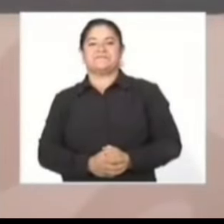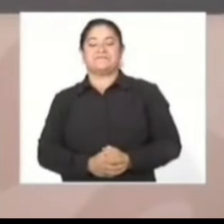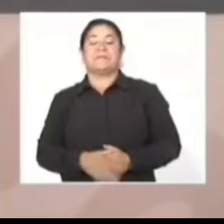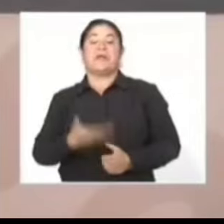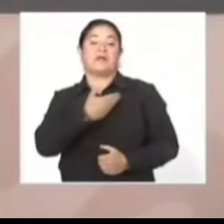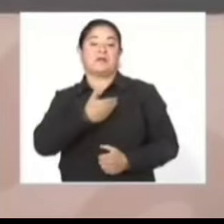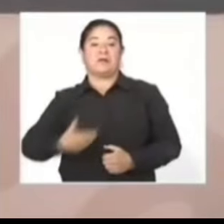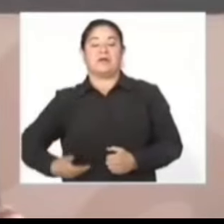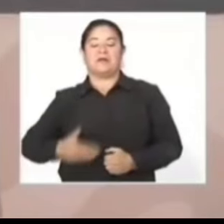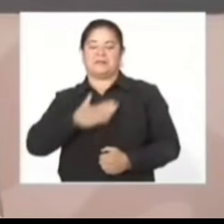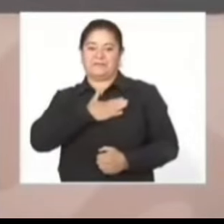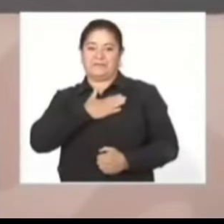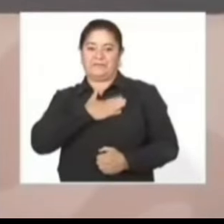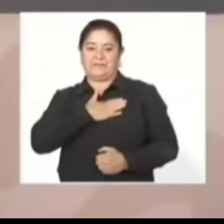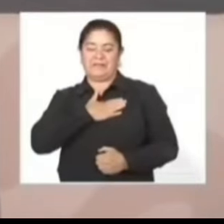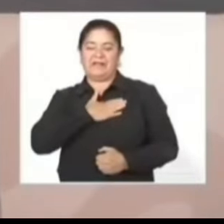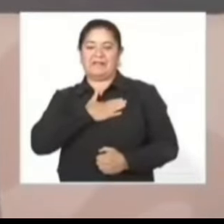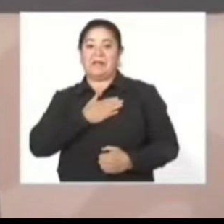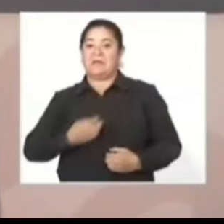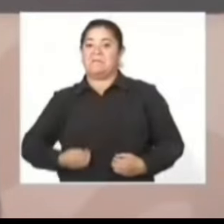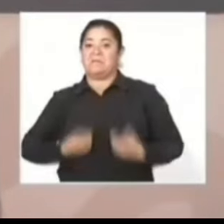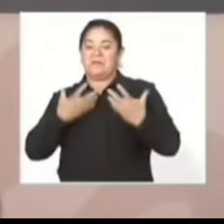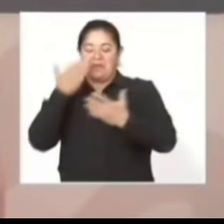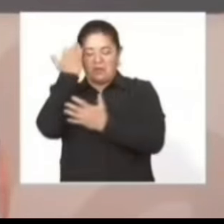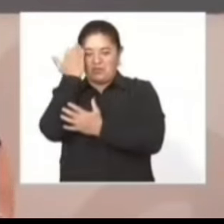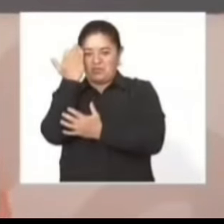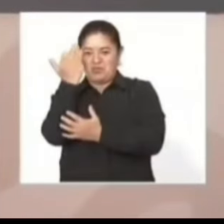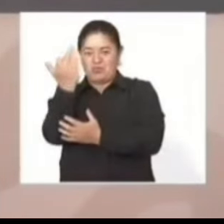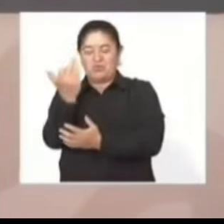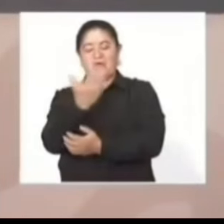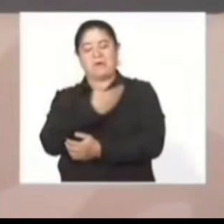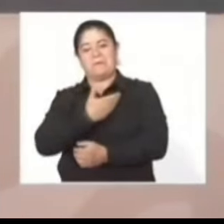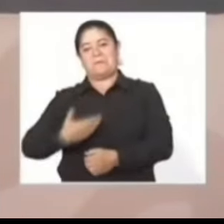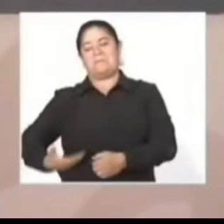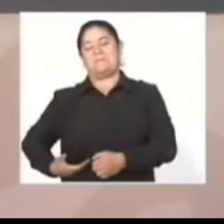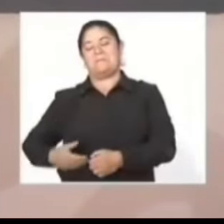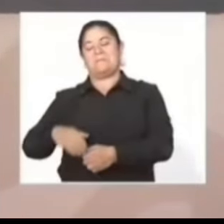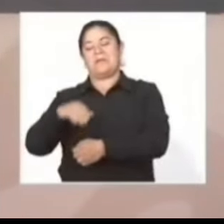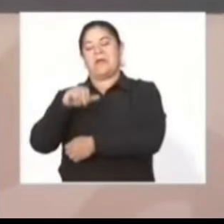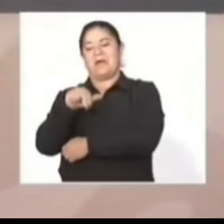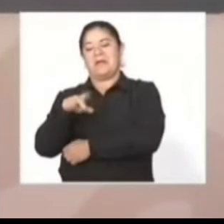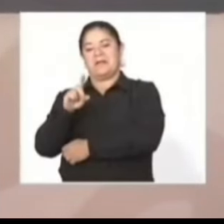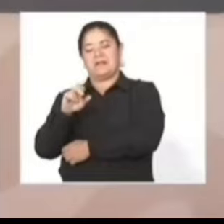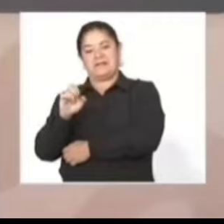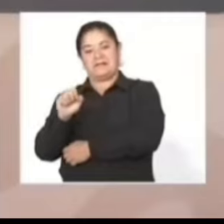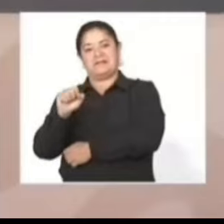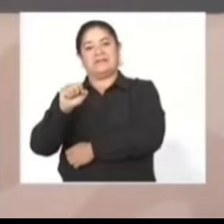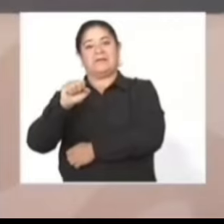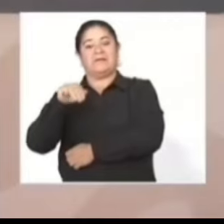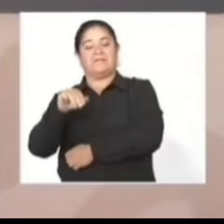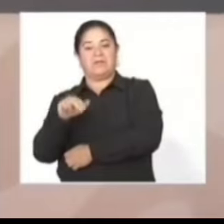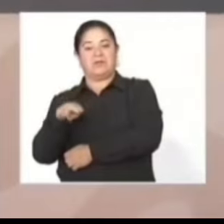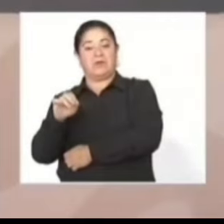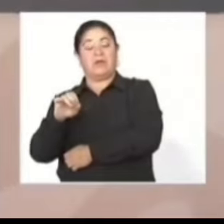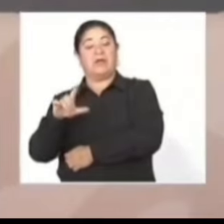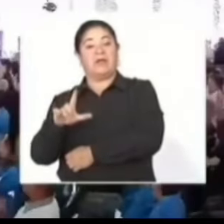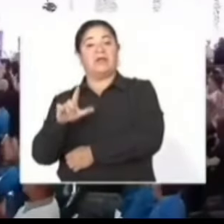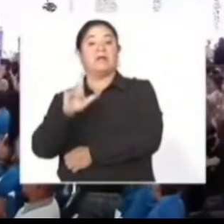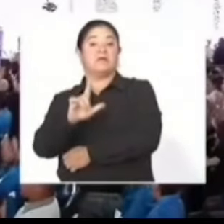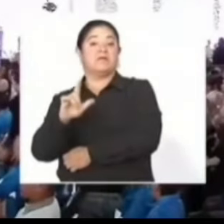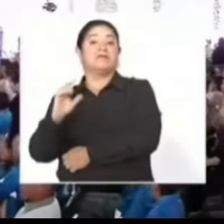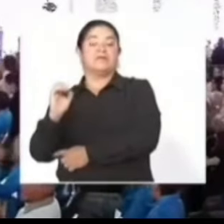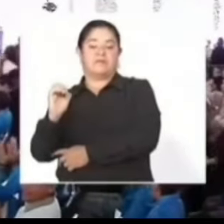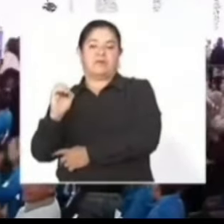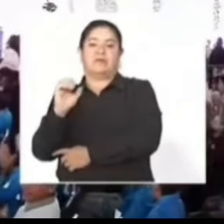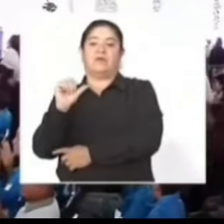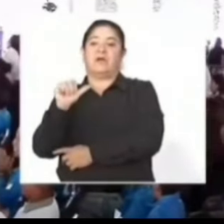Nuestro presidente Andrés Manuel López Obrador. Lo amo, presidente.